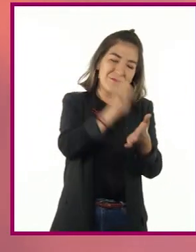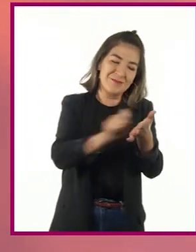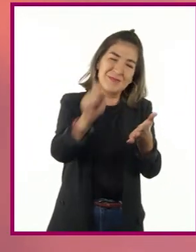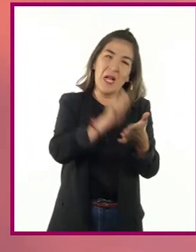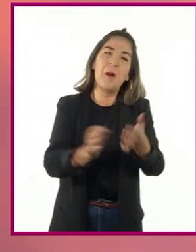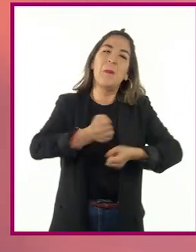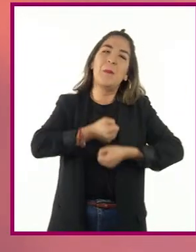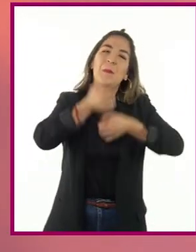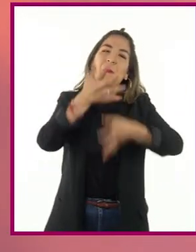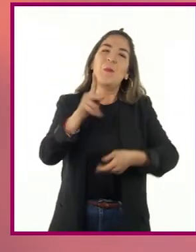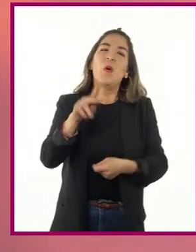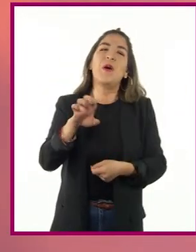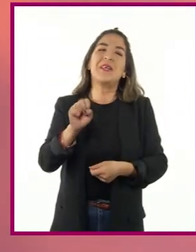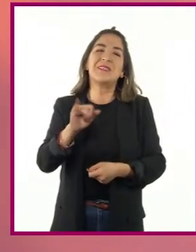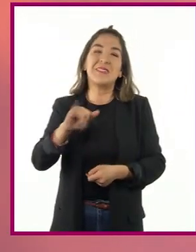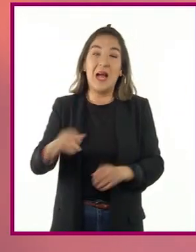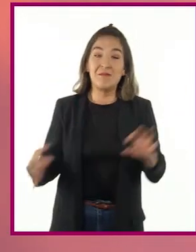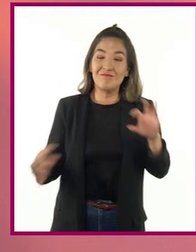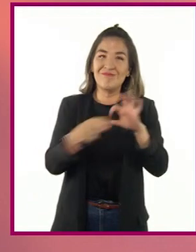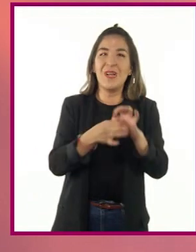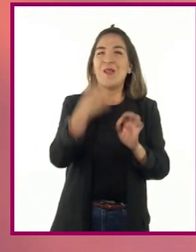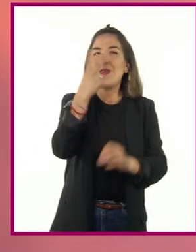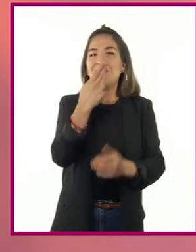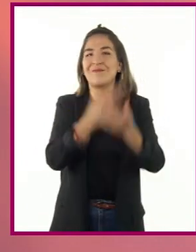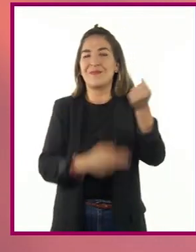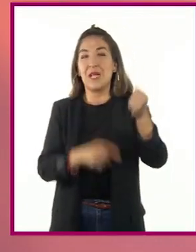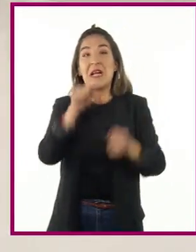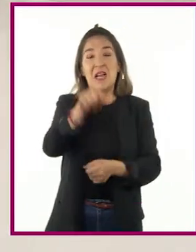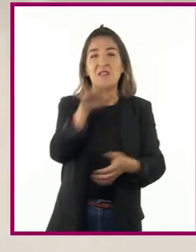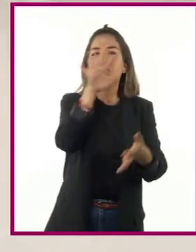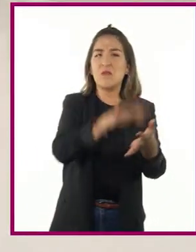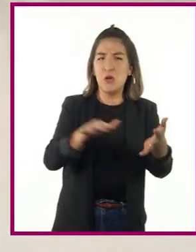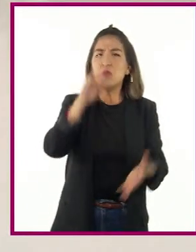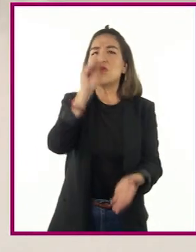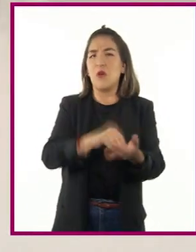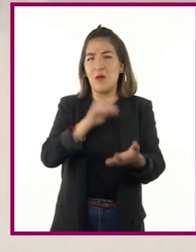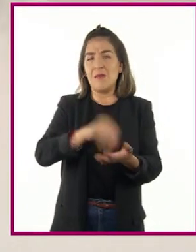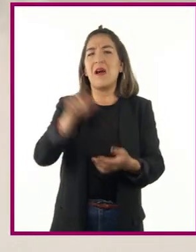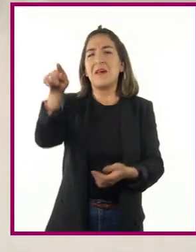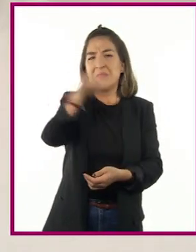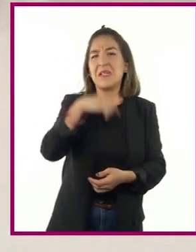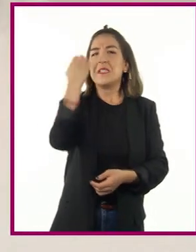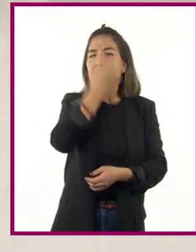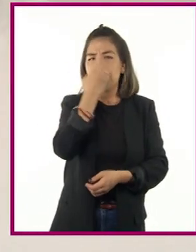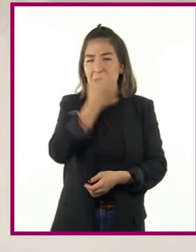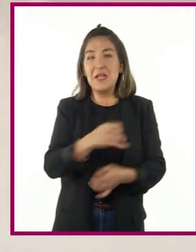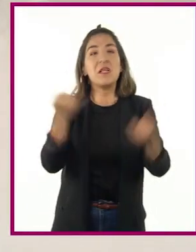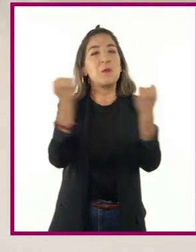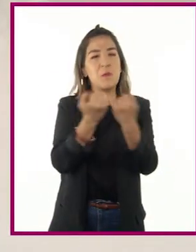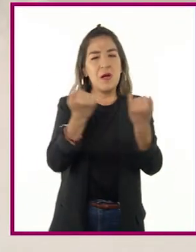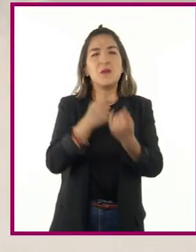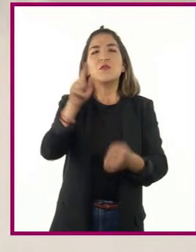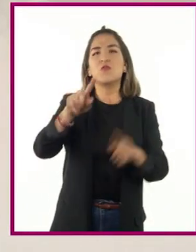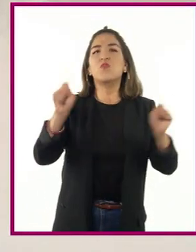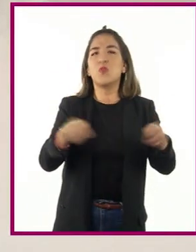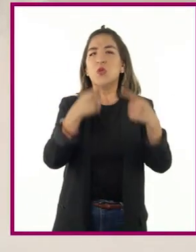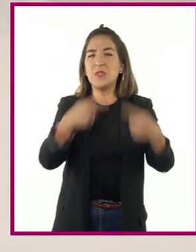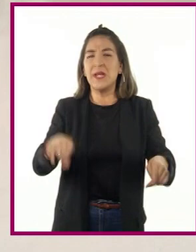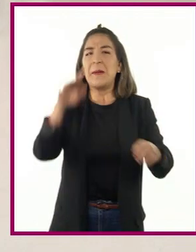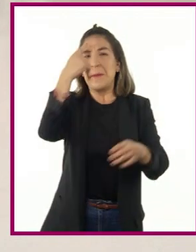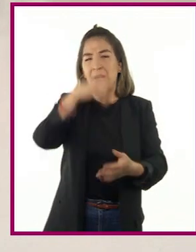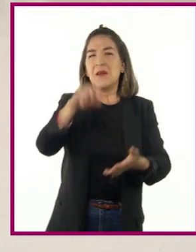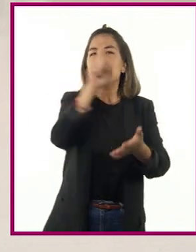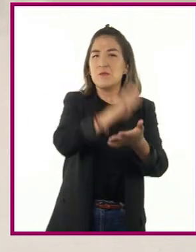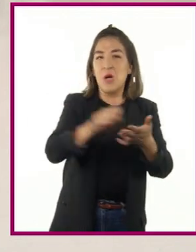combinar sus dos pasiones, ya que sus obras se siguen leyendo en las escuelas e incluso se han musicalizado para que